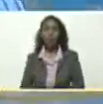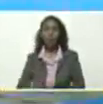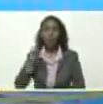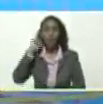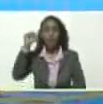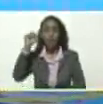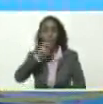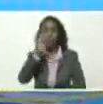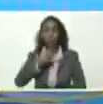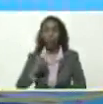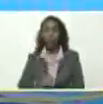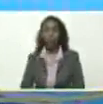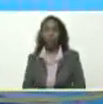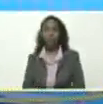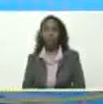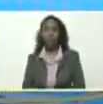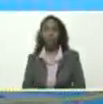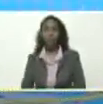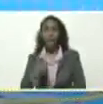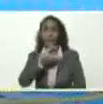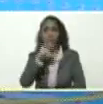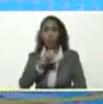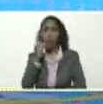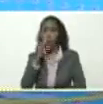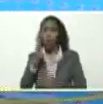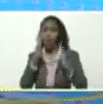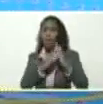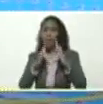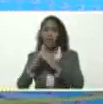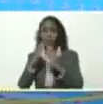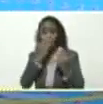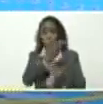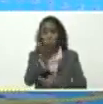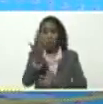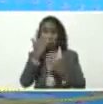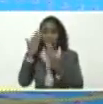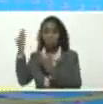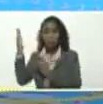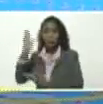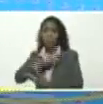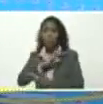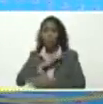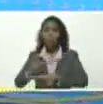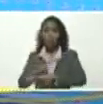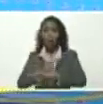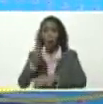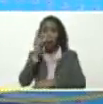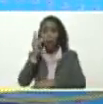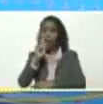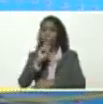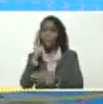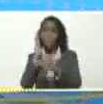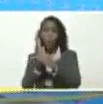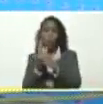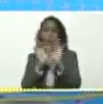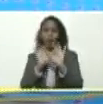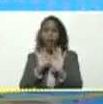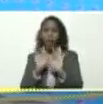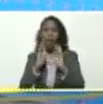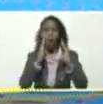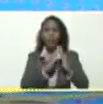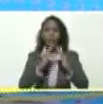Venceremos el Zulia. El Zulia, bueno, casa por casa, ustedes ven, el propio gobernador, un hombre que no para, casa